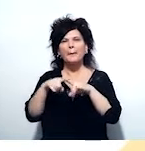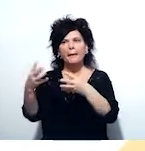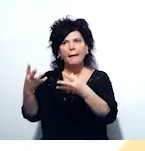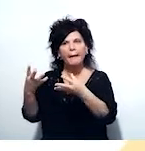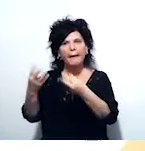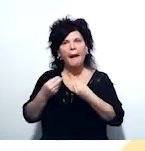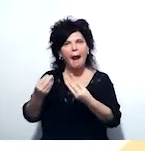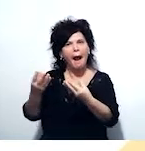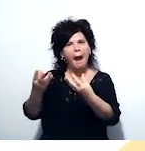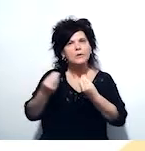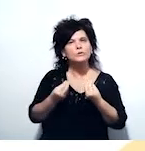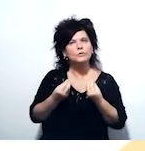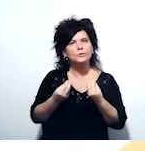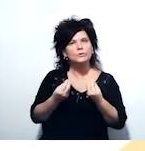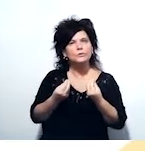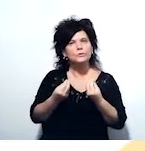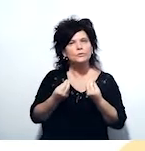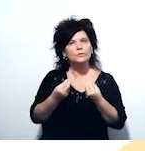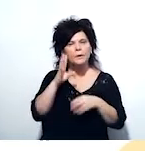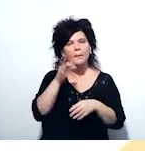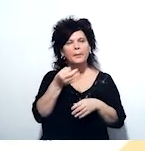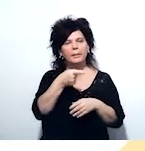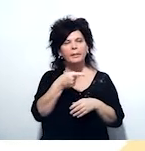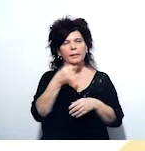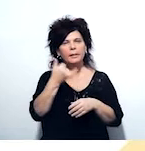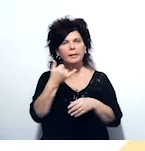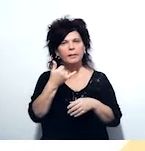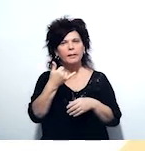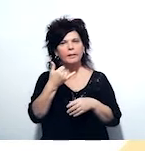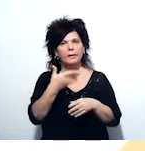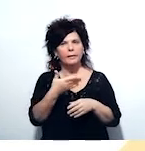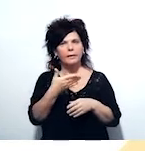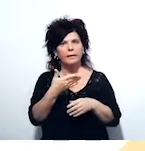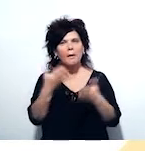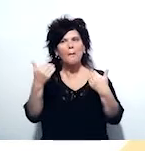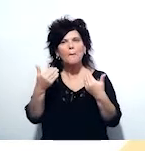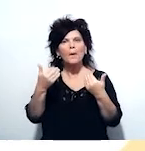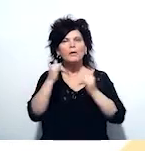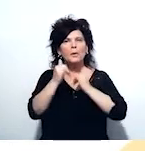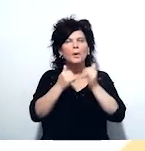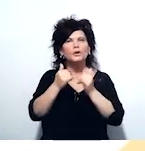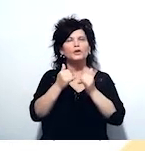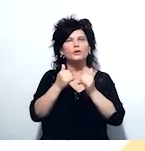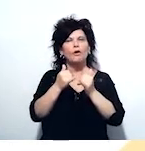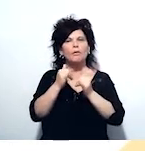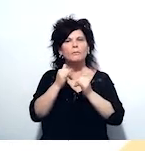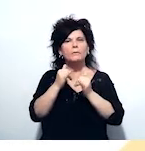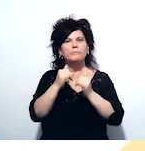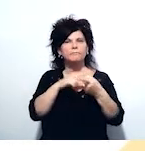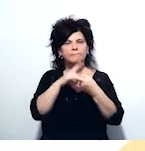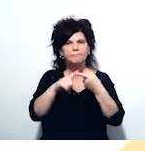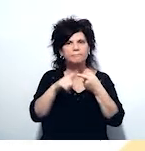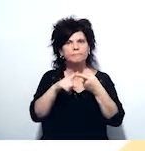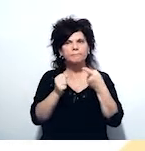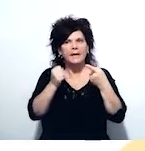distinguir las noticias falsas, básicamente todos dicen lo mismo. Primero, tratar de